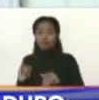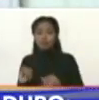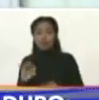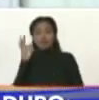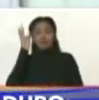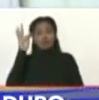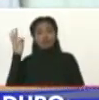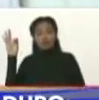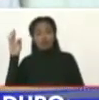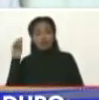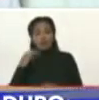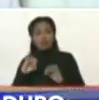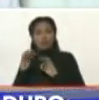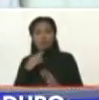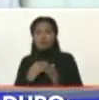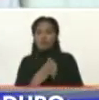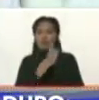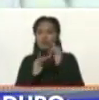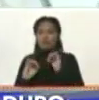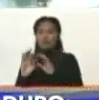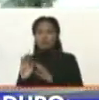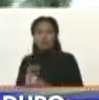filosofía andina. Simboliza la doctrina de la